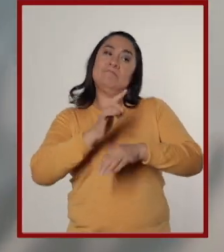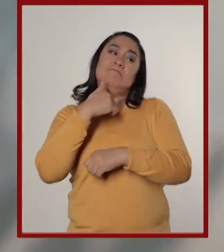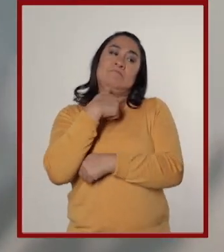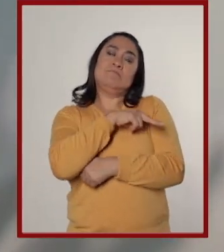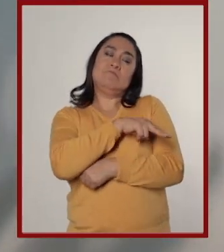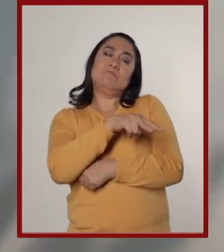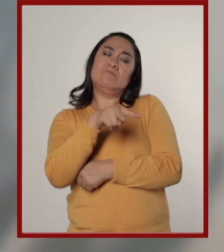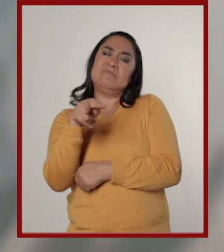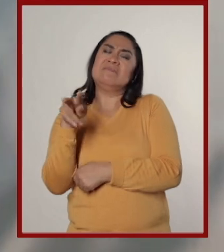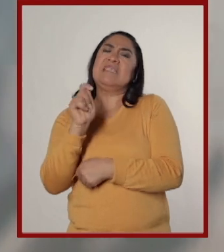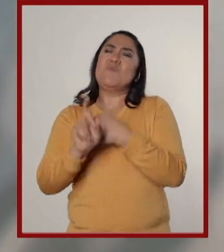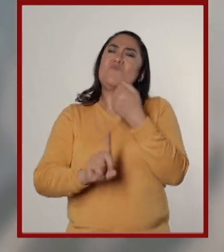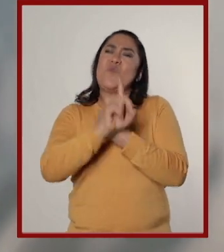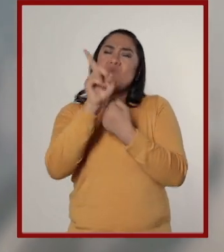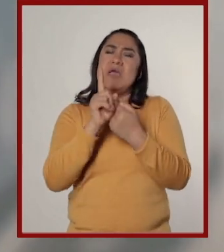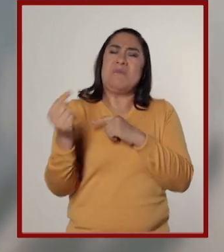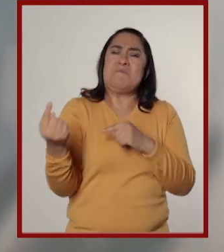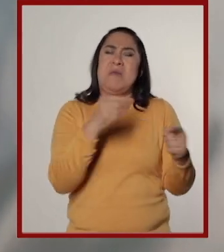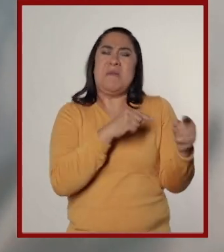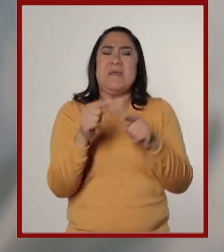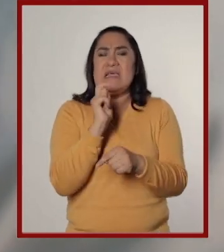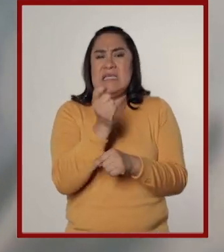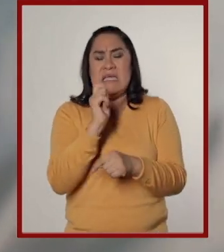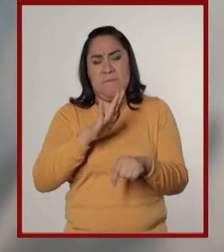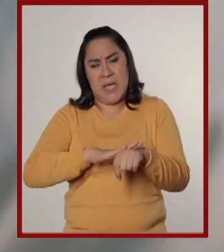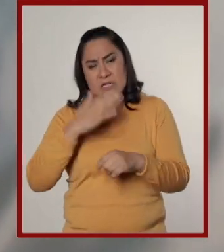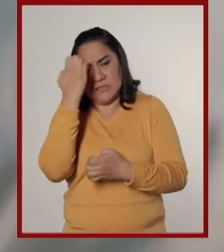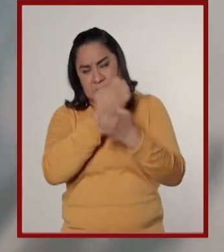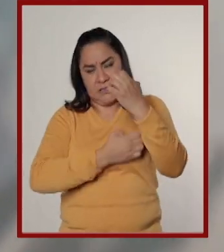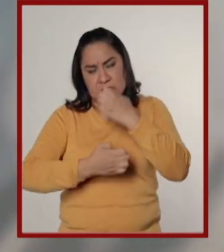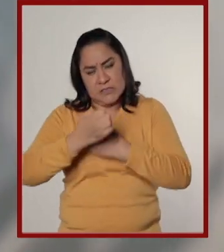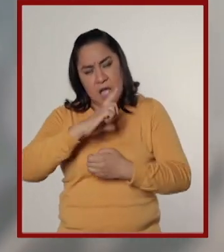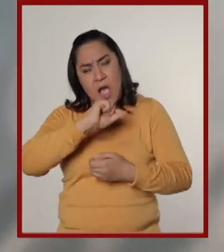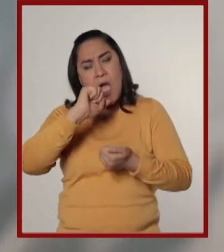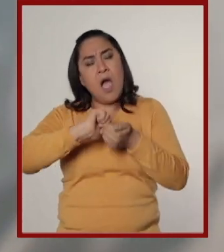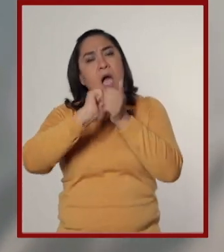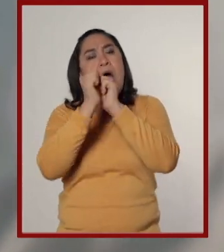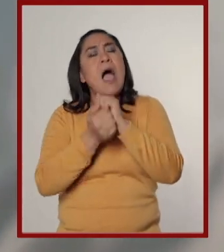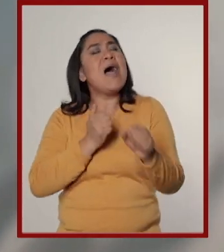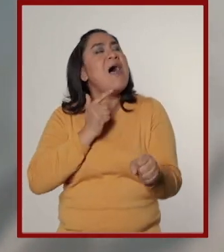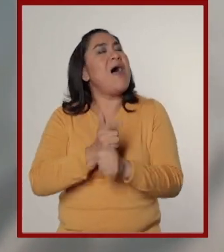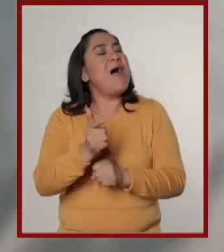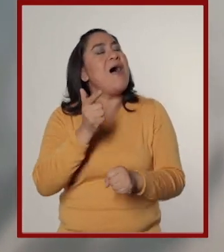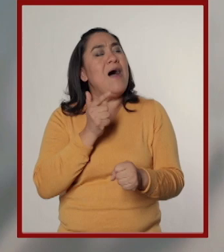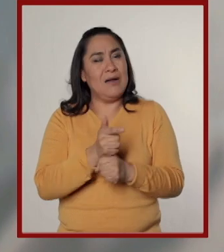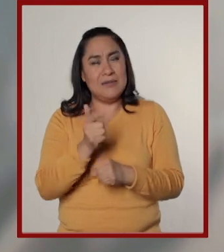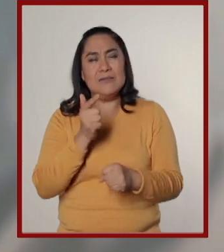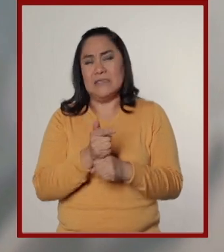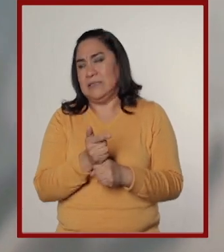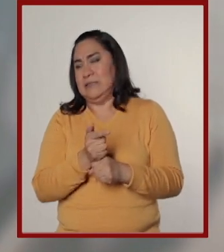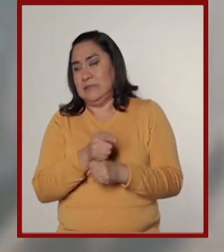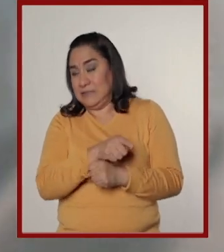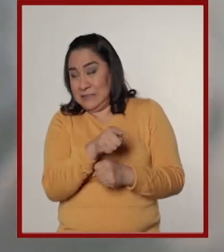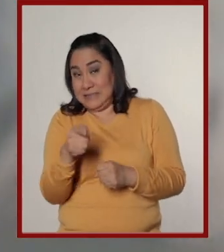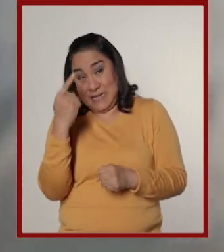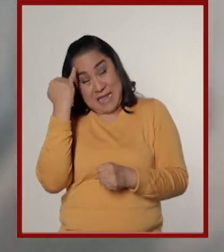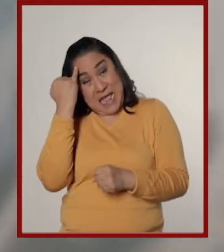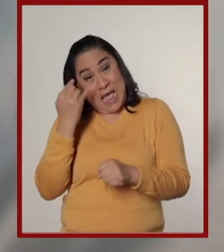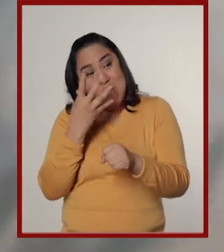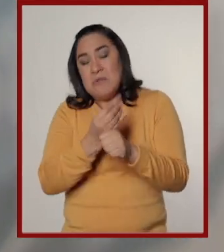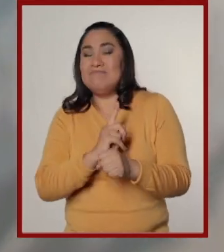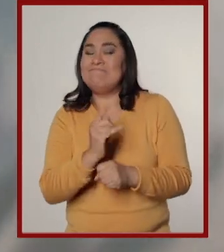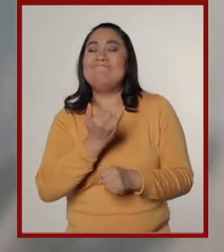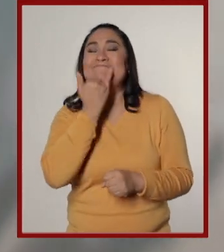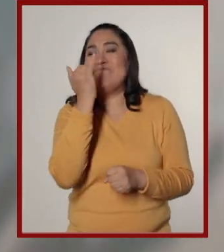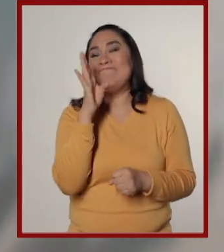mirar qué están haciendo esos dos que se están discutiendo y peleando para que tú te des cuenta que a lo mejor no están yendo por buen camino. Tú te puedes